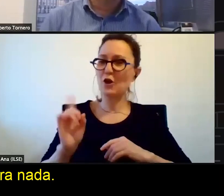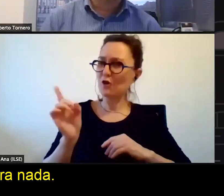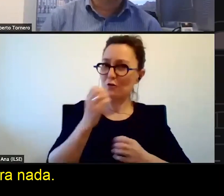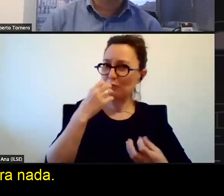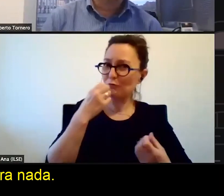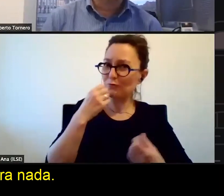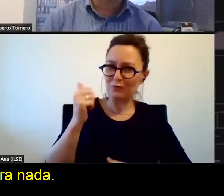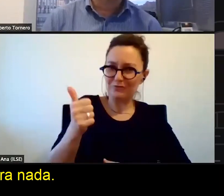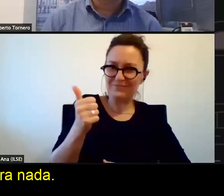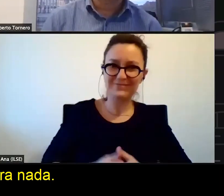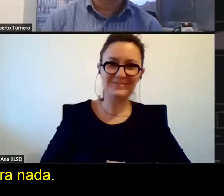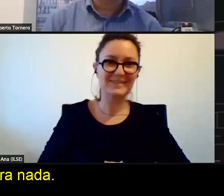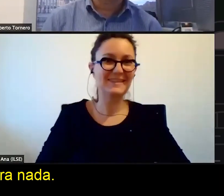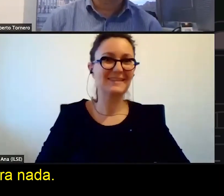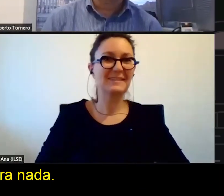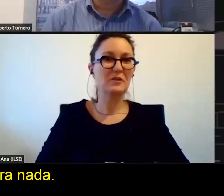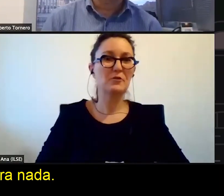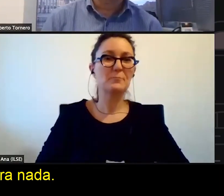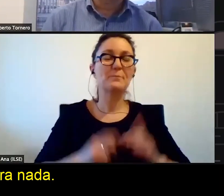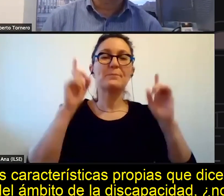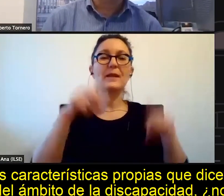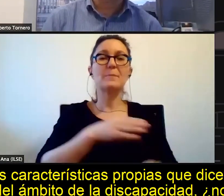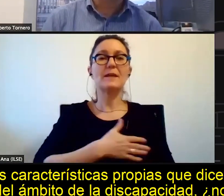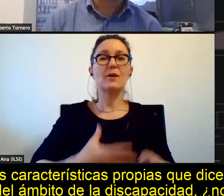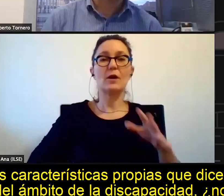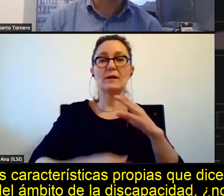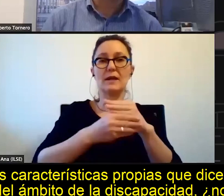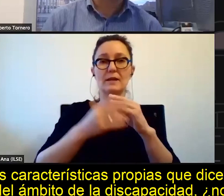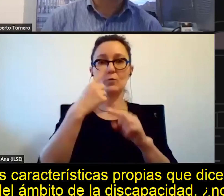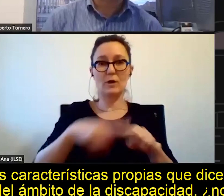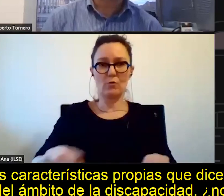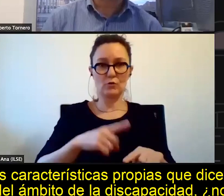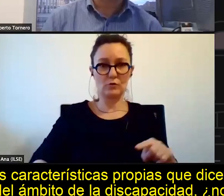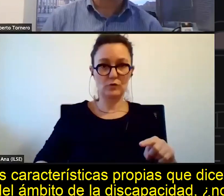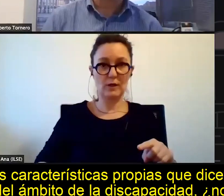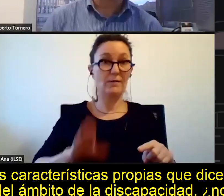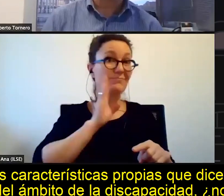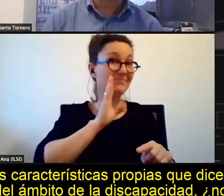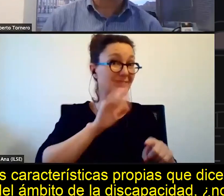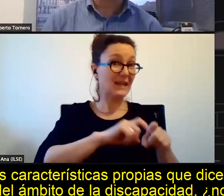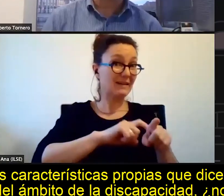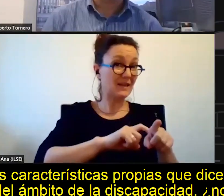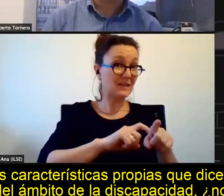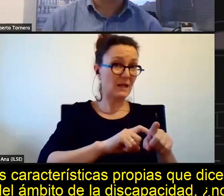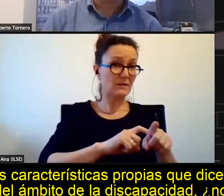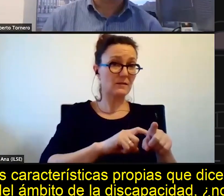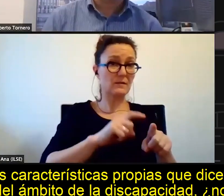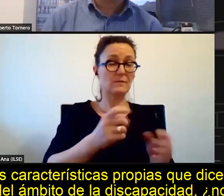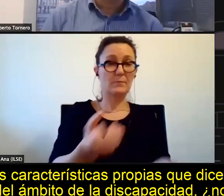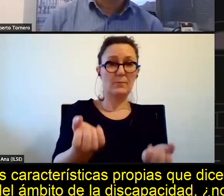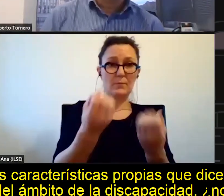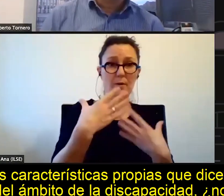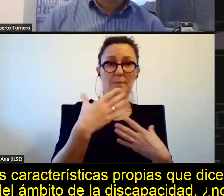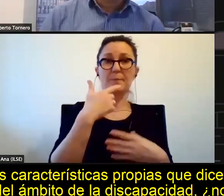Para nada. Añadir quizá una componente, ¿no?, a esas características propias que dices que tiene